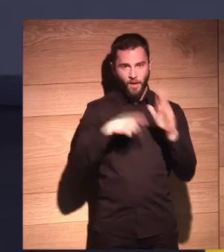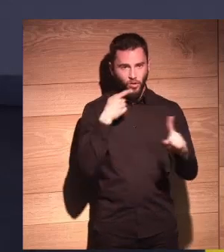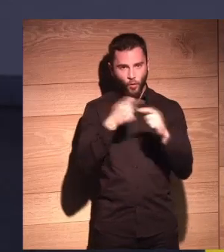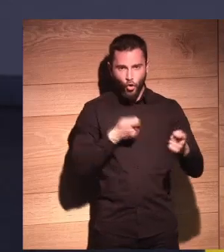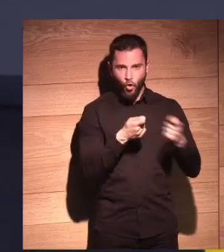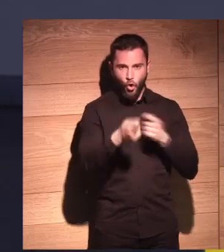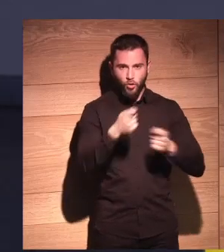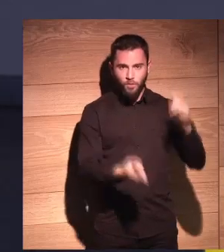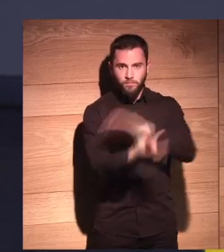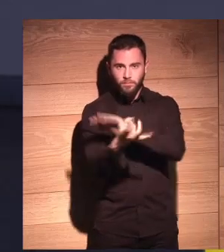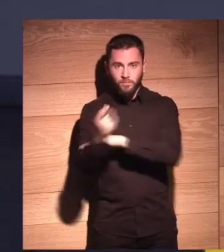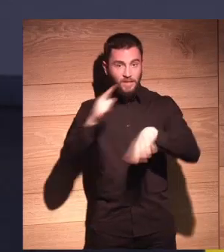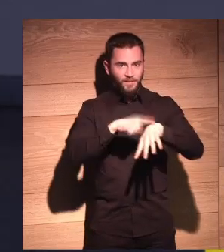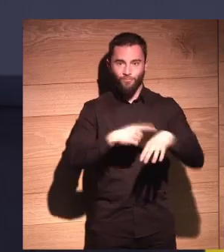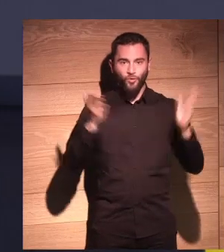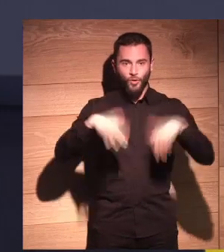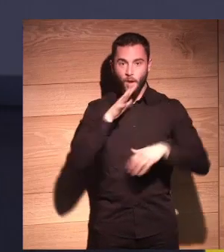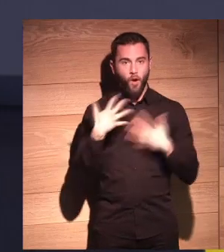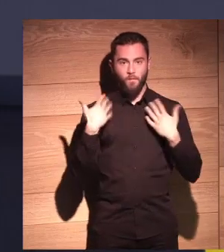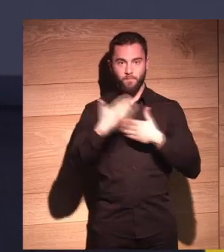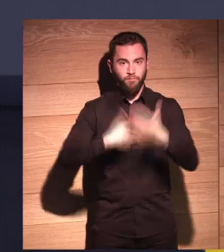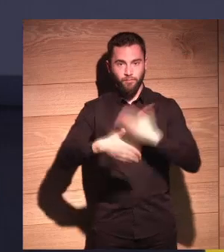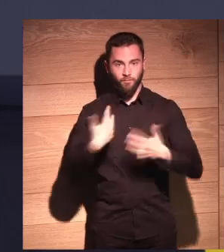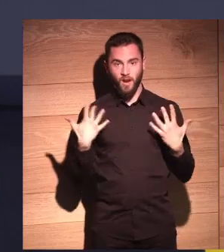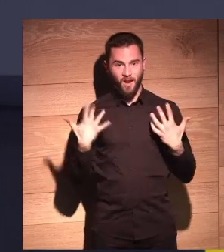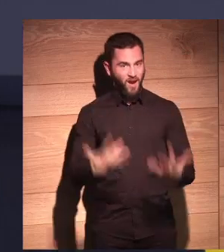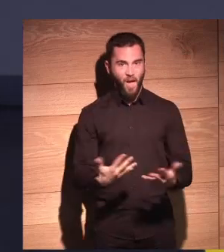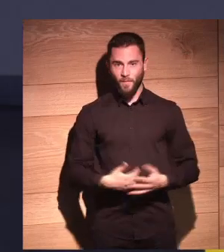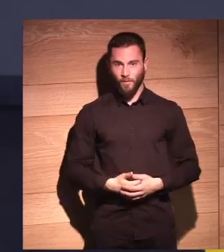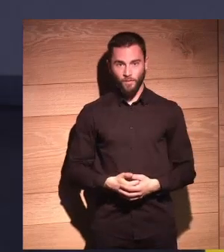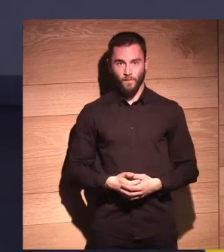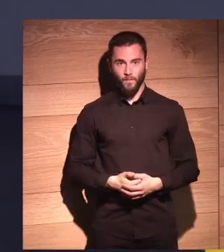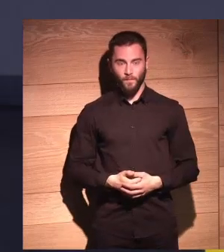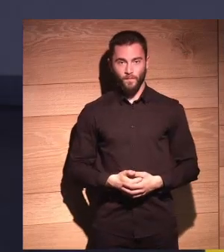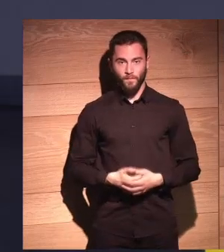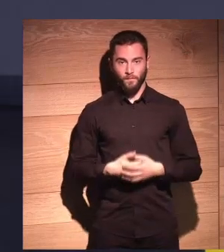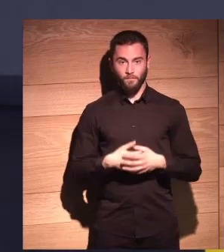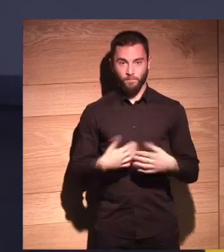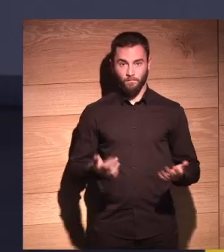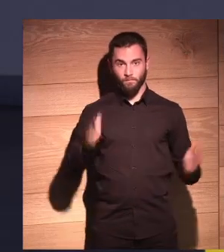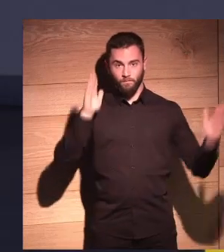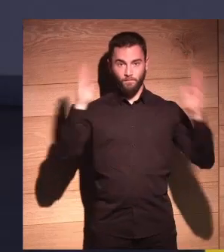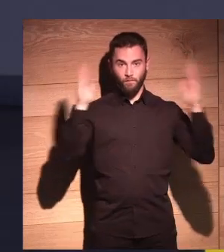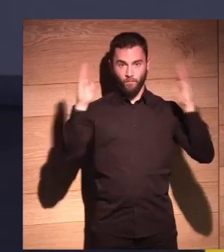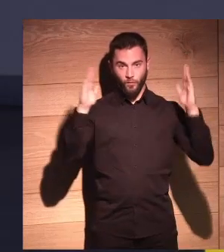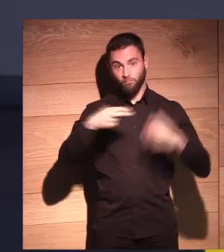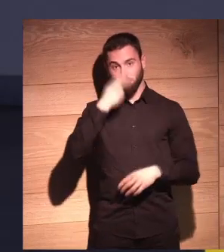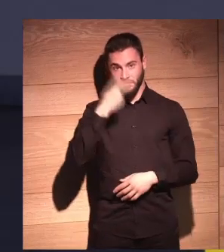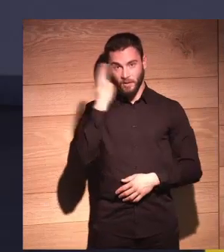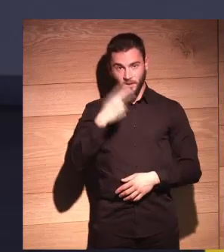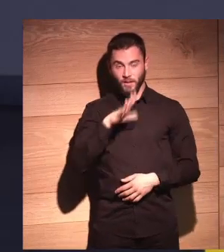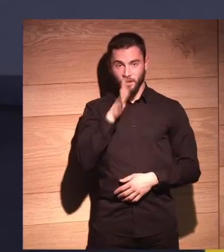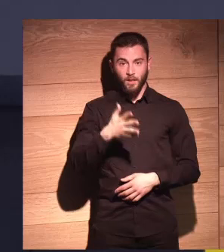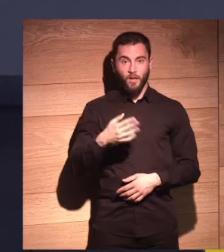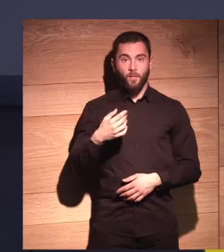necesarias, ¿no? Porque avanza de una forma muy rápida, y bueno, es un momento interesante, ¿no? Porque hemos visto